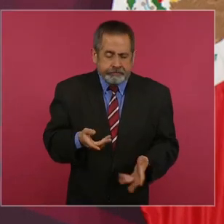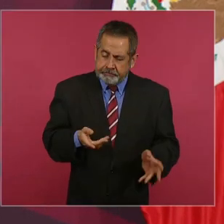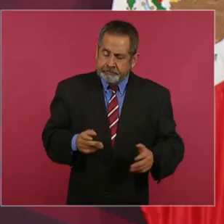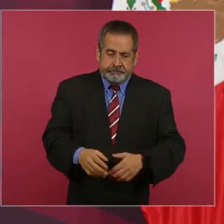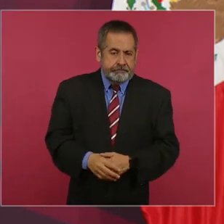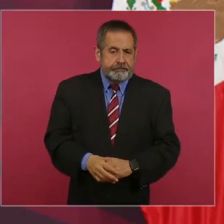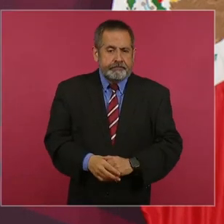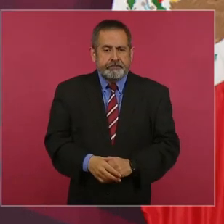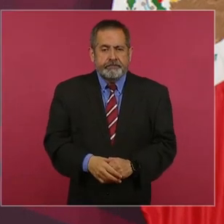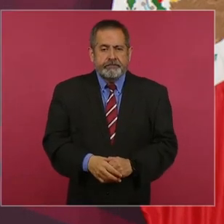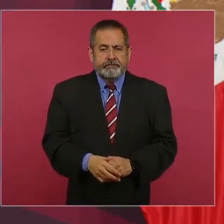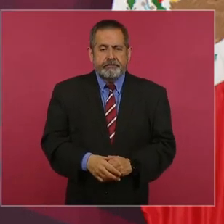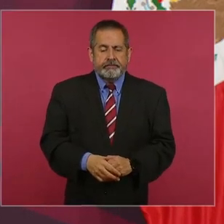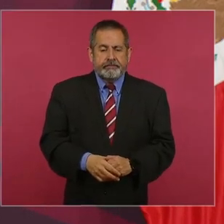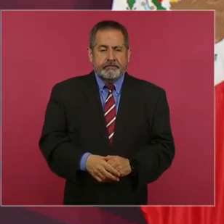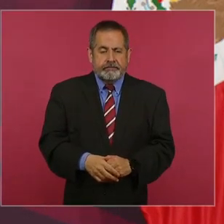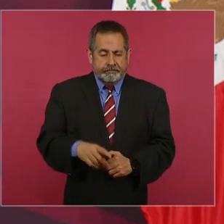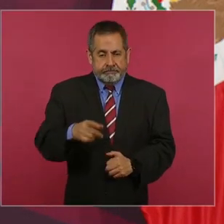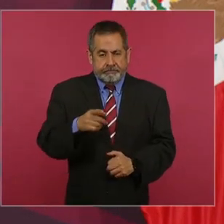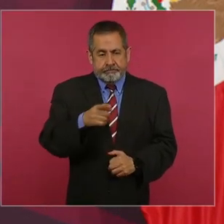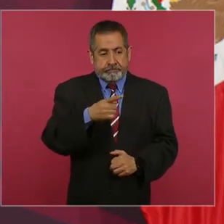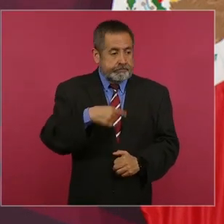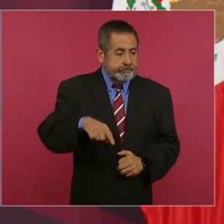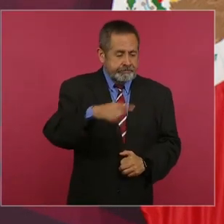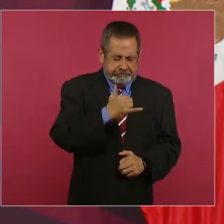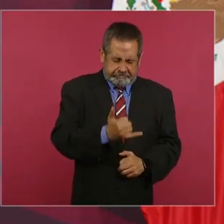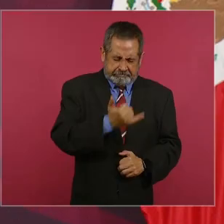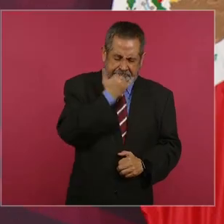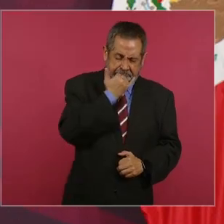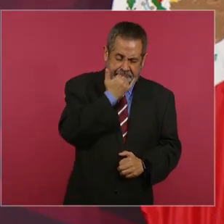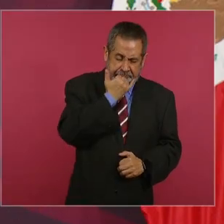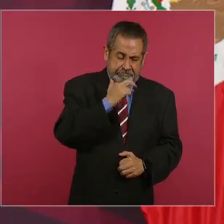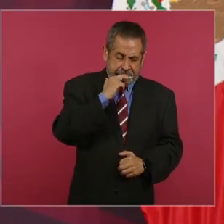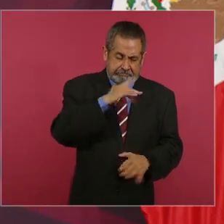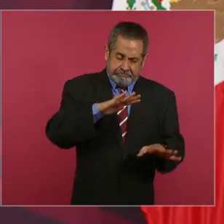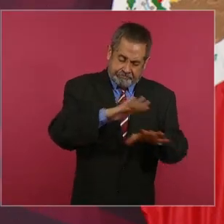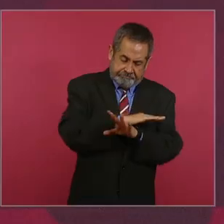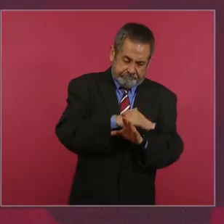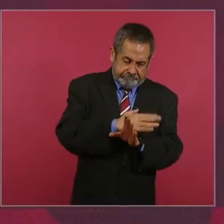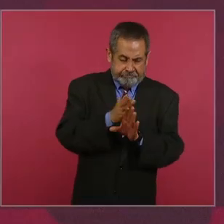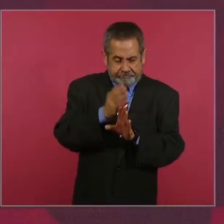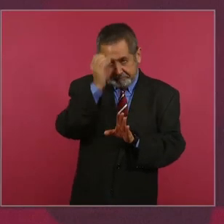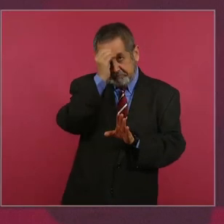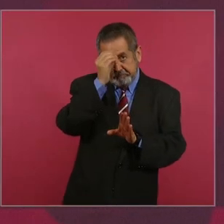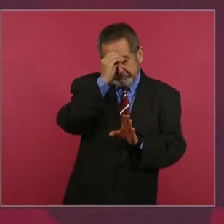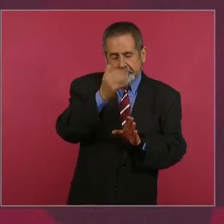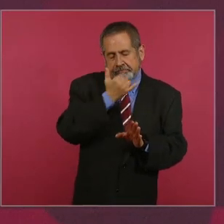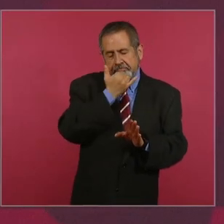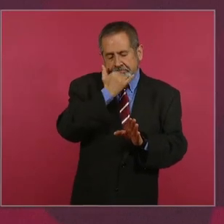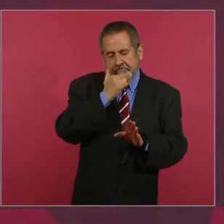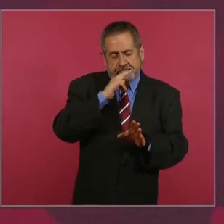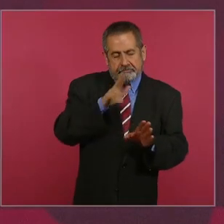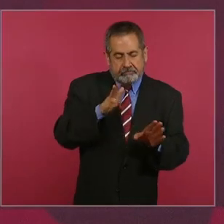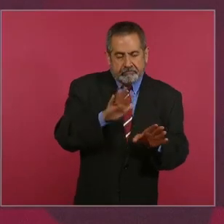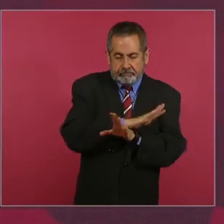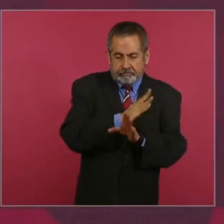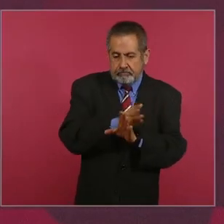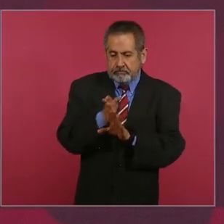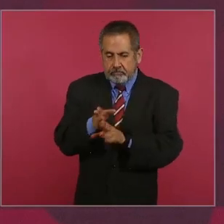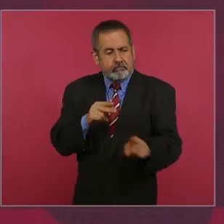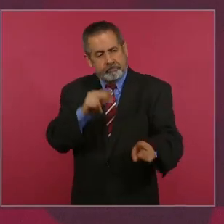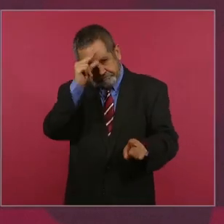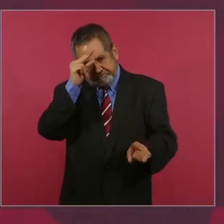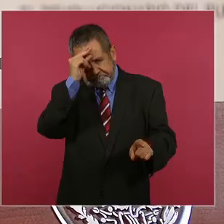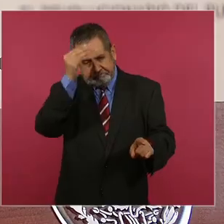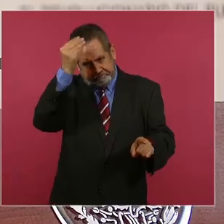es de sabios cambiar de opinión sin empezar por